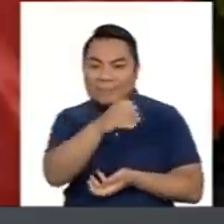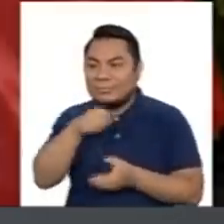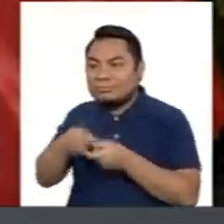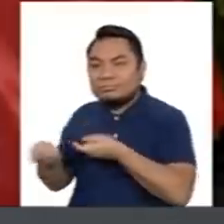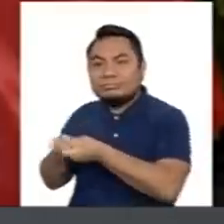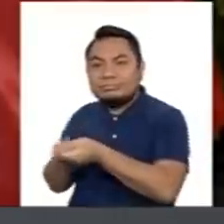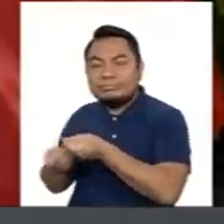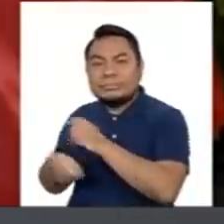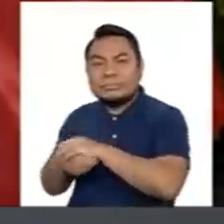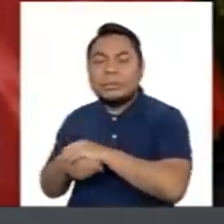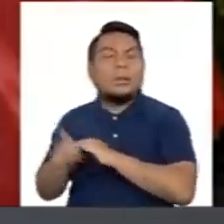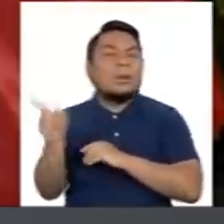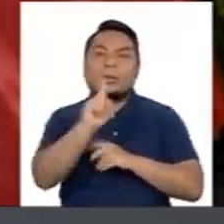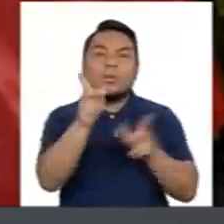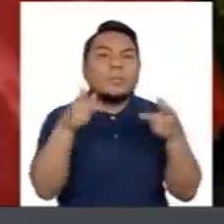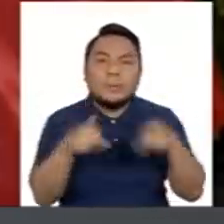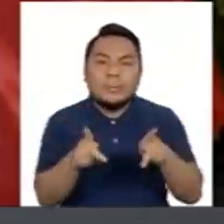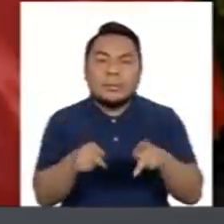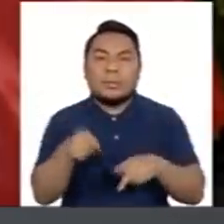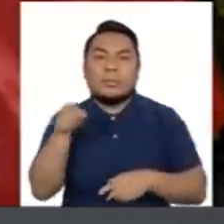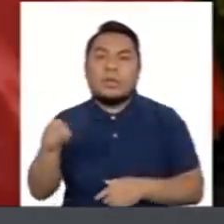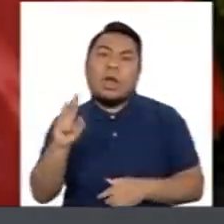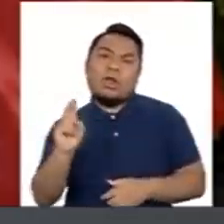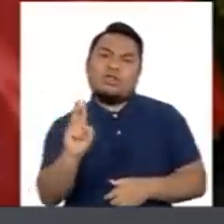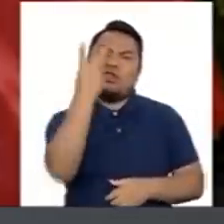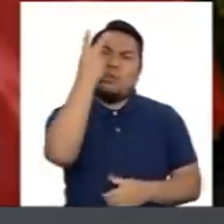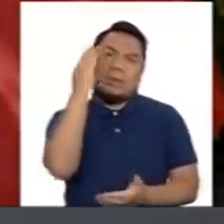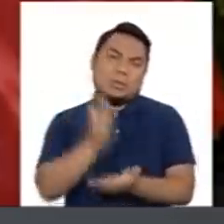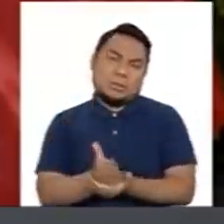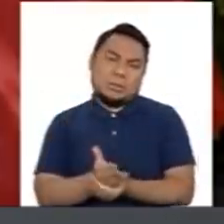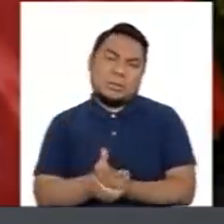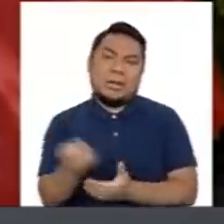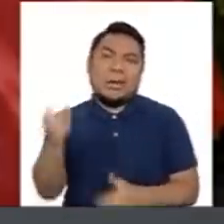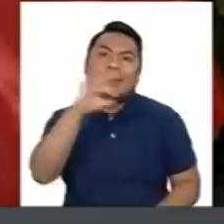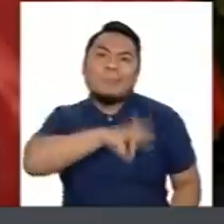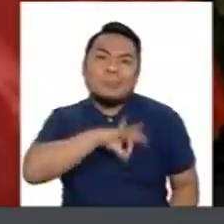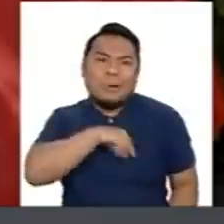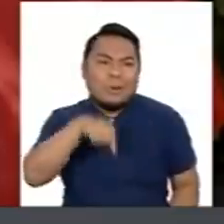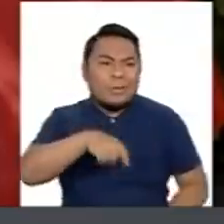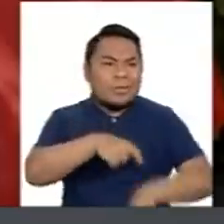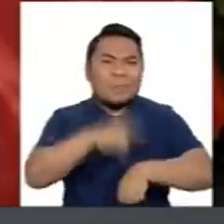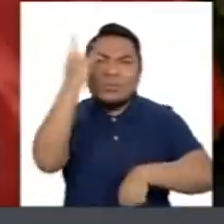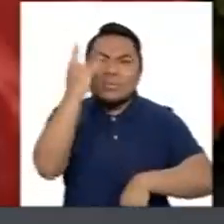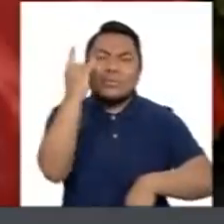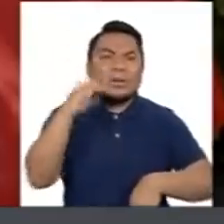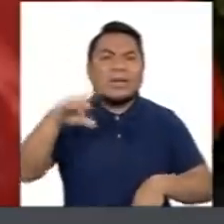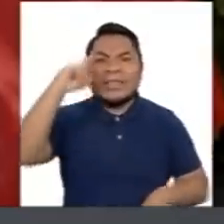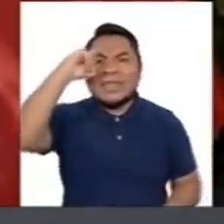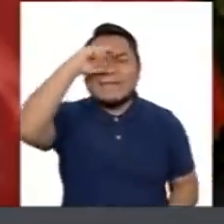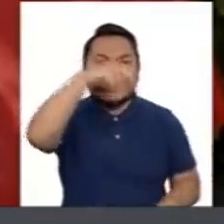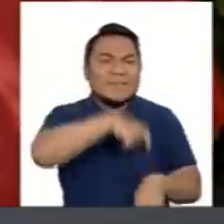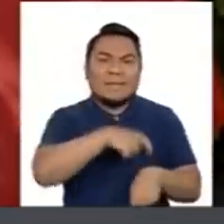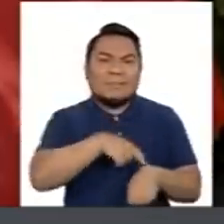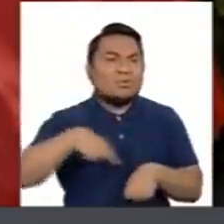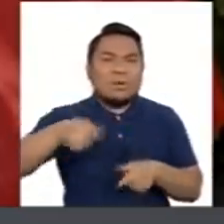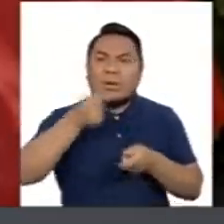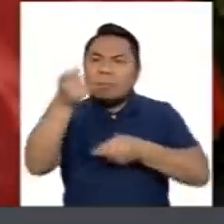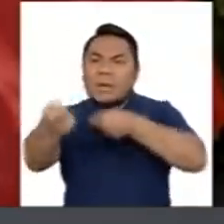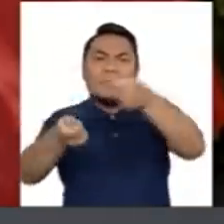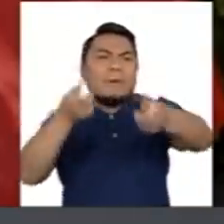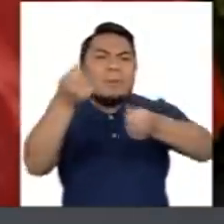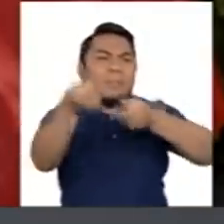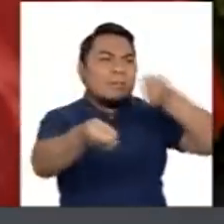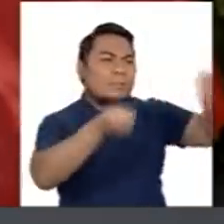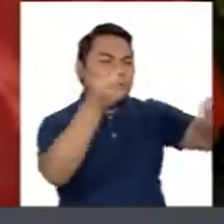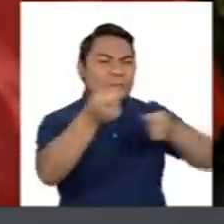vamos a permitir, porque eso debe tener doble castigo: el aprovechamiento para usos y fines personales de recursos